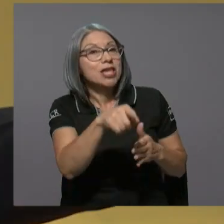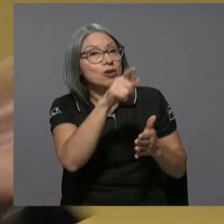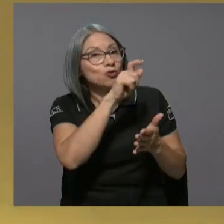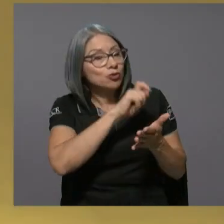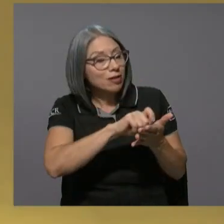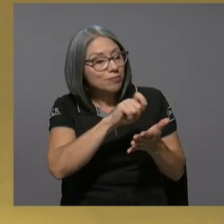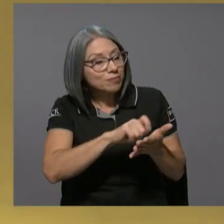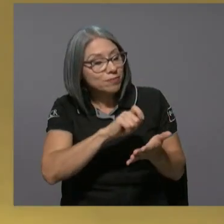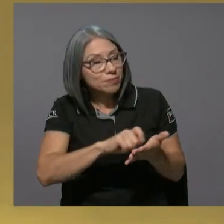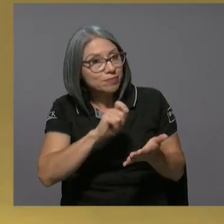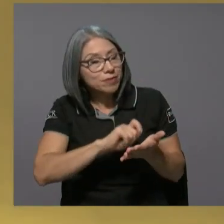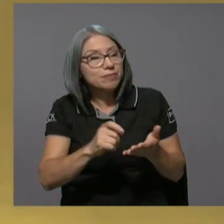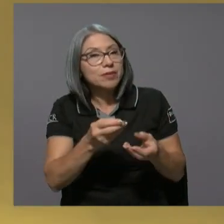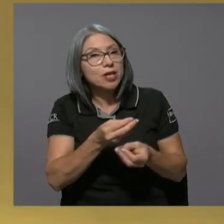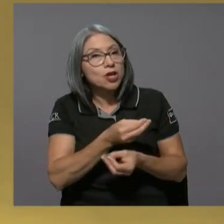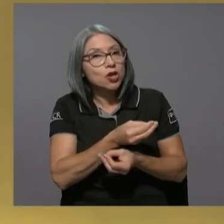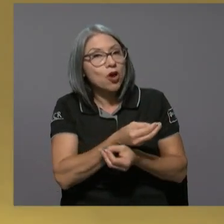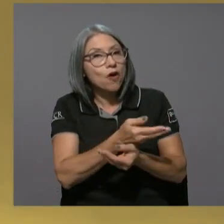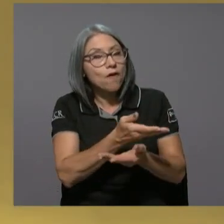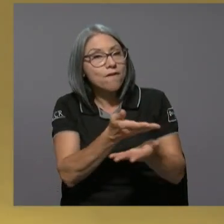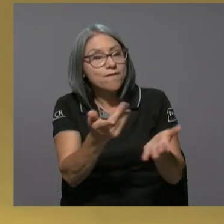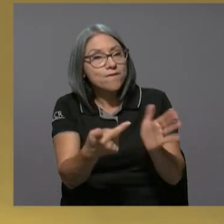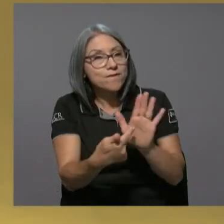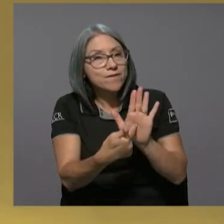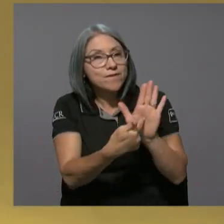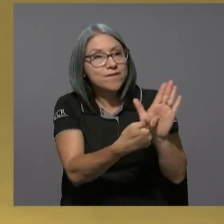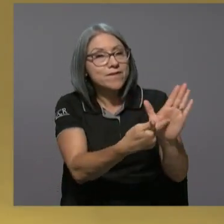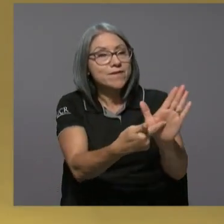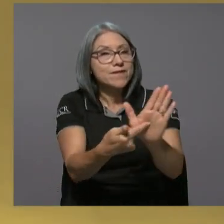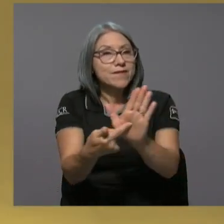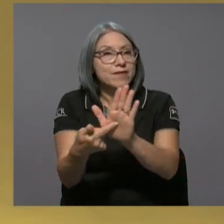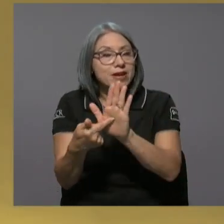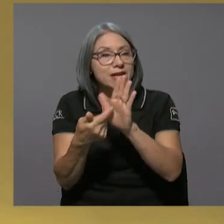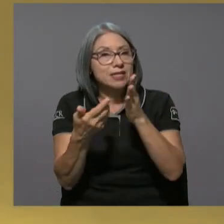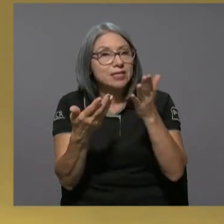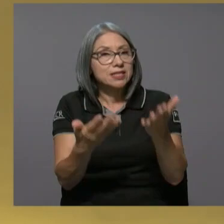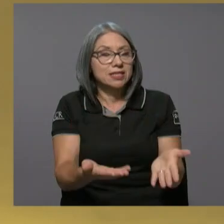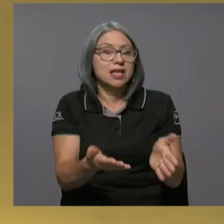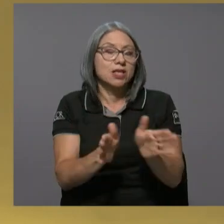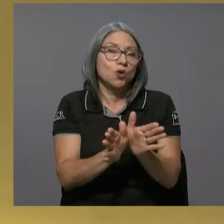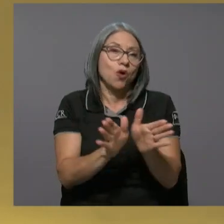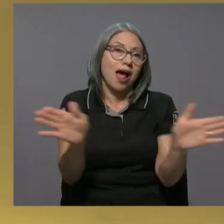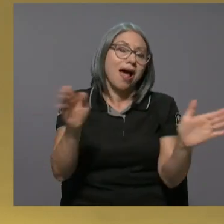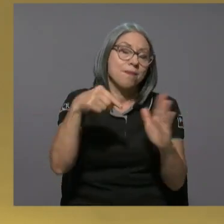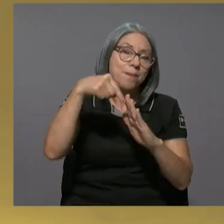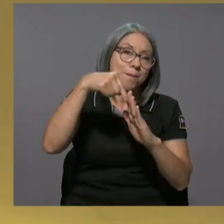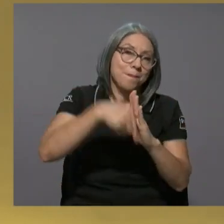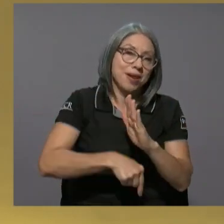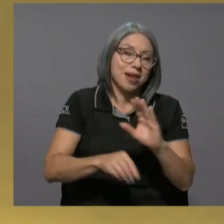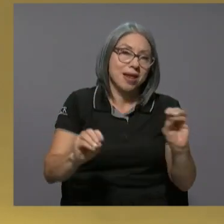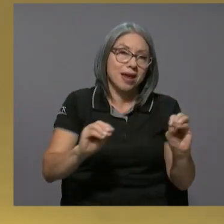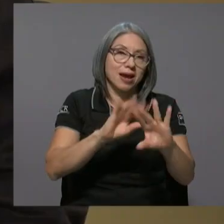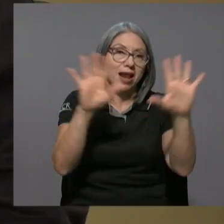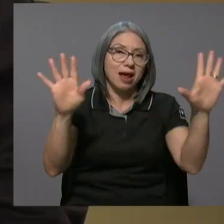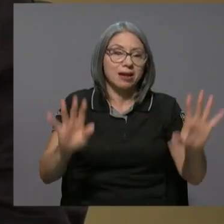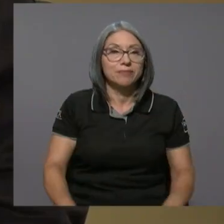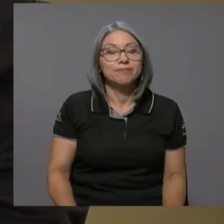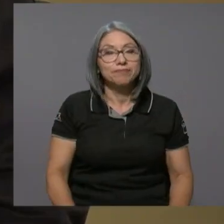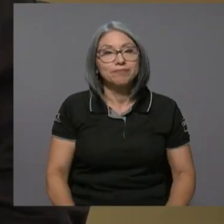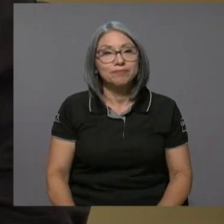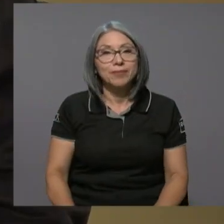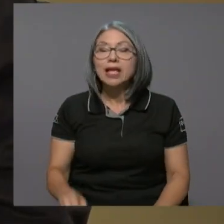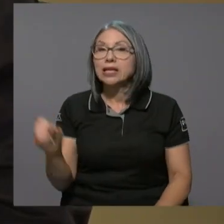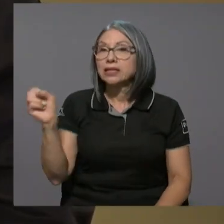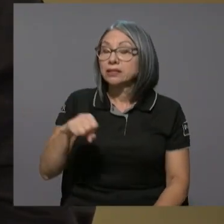y ofreciéndolo de manera amplia y clara, me parece. Sí, sí, sin